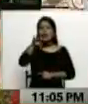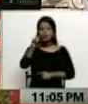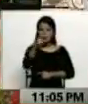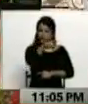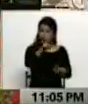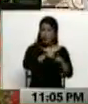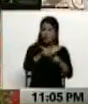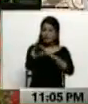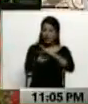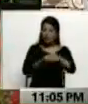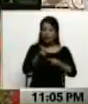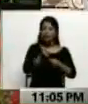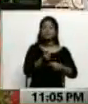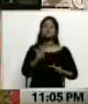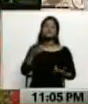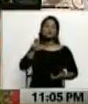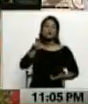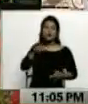mardo